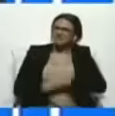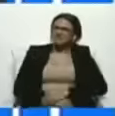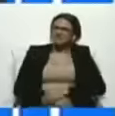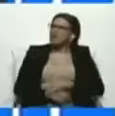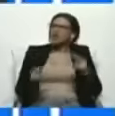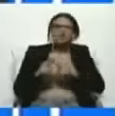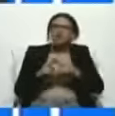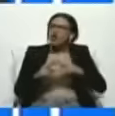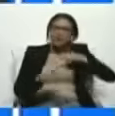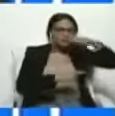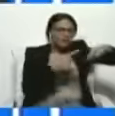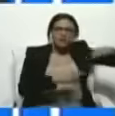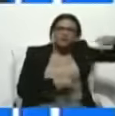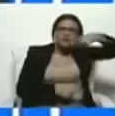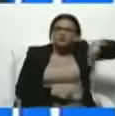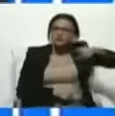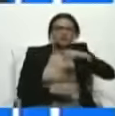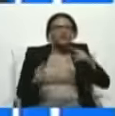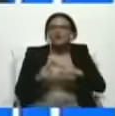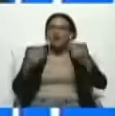Me le quedaba viendo a ese señor así.